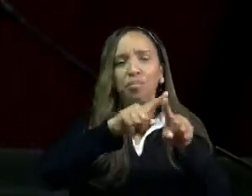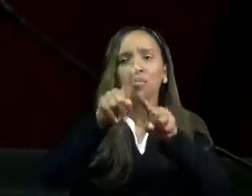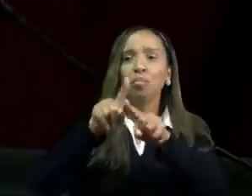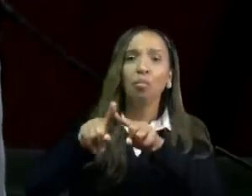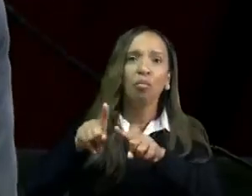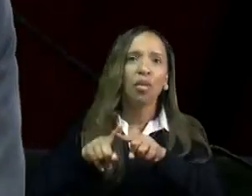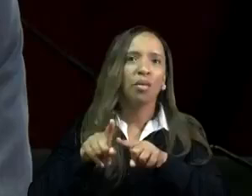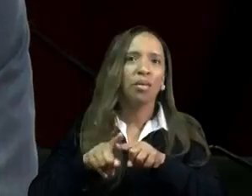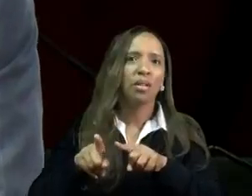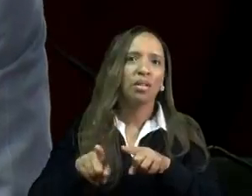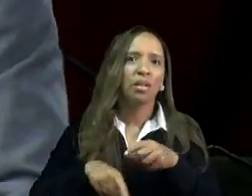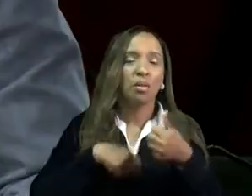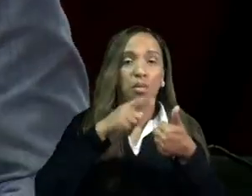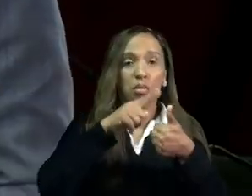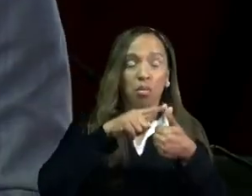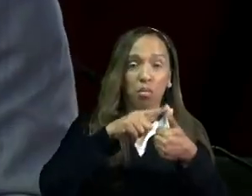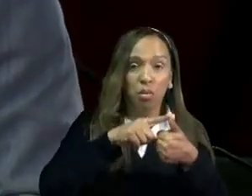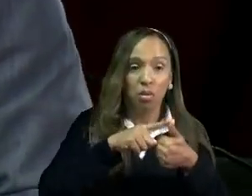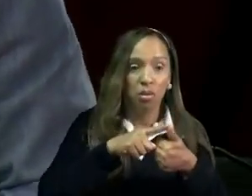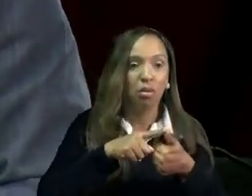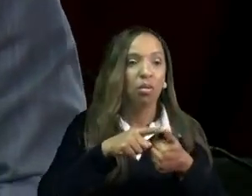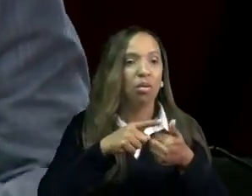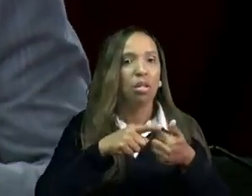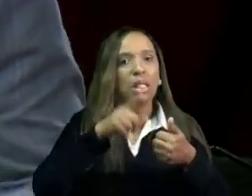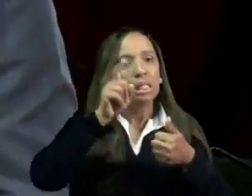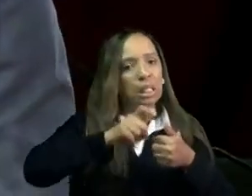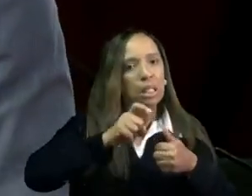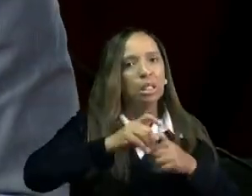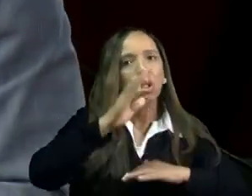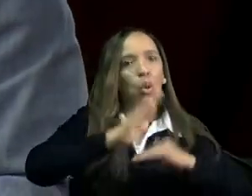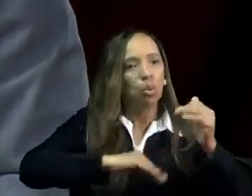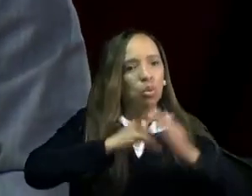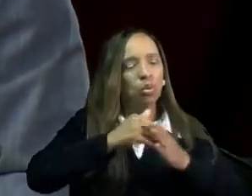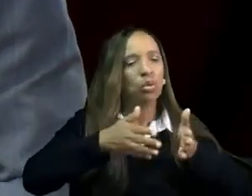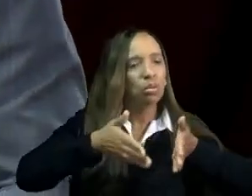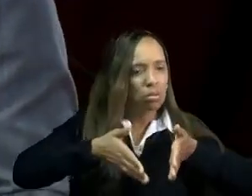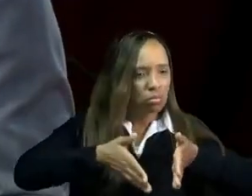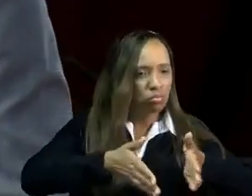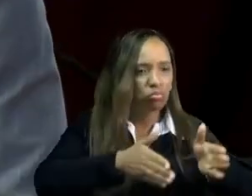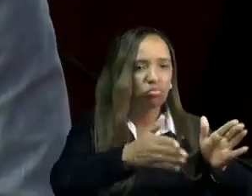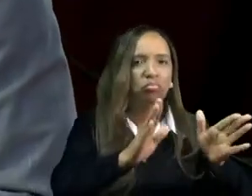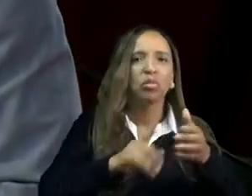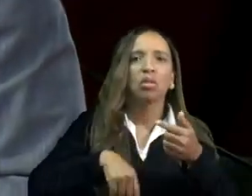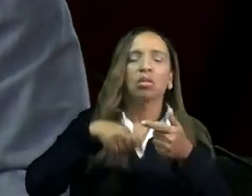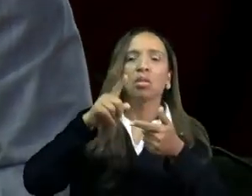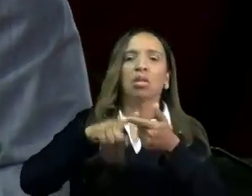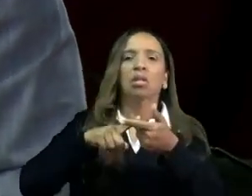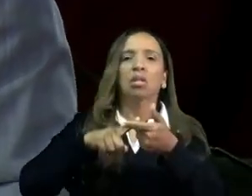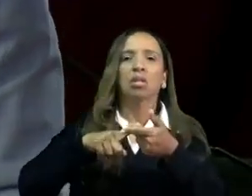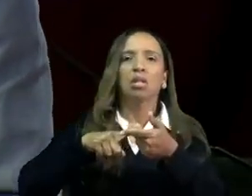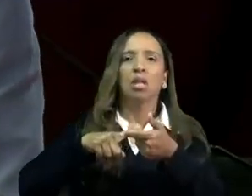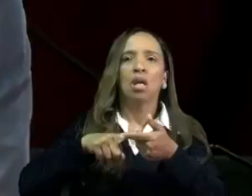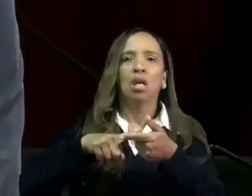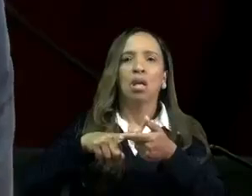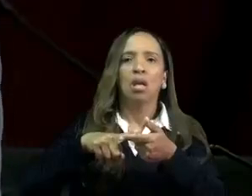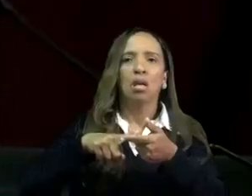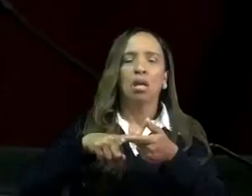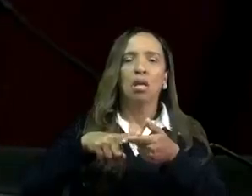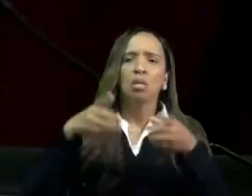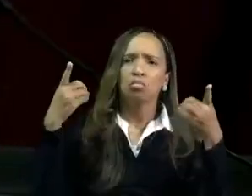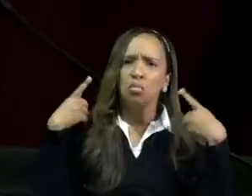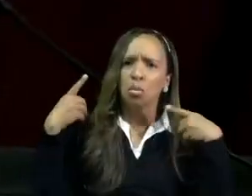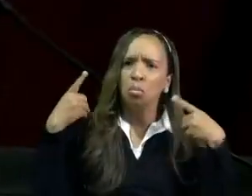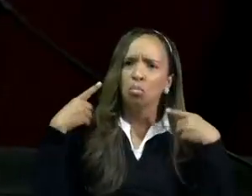hospitales, carreteras, que le hagan inversiones en acueductos, en polideportivos, y al pueblo sí